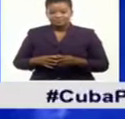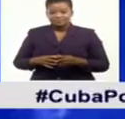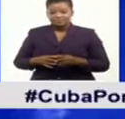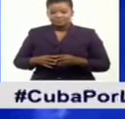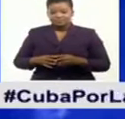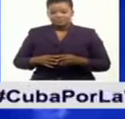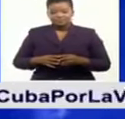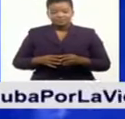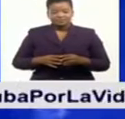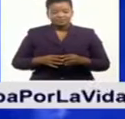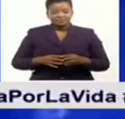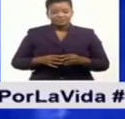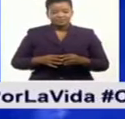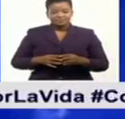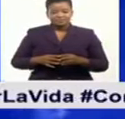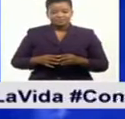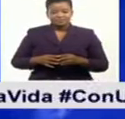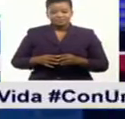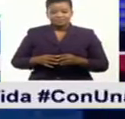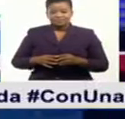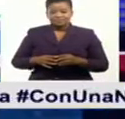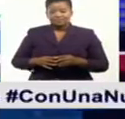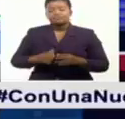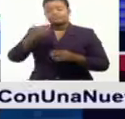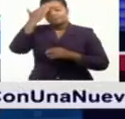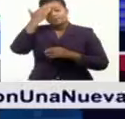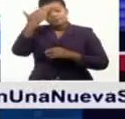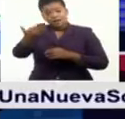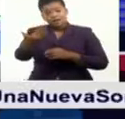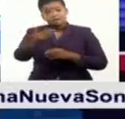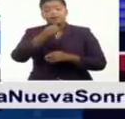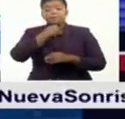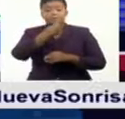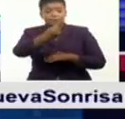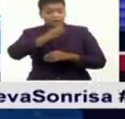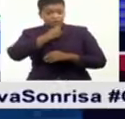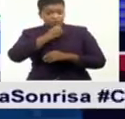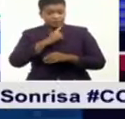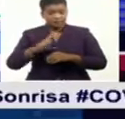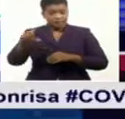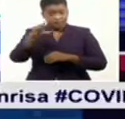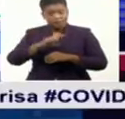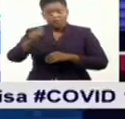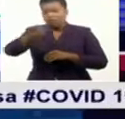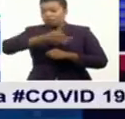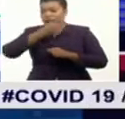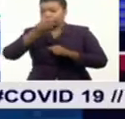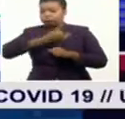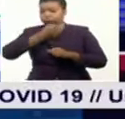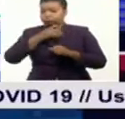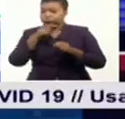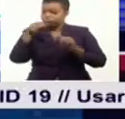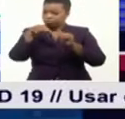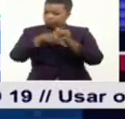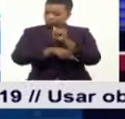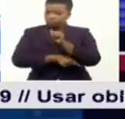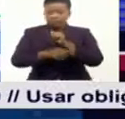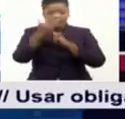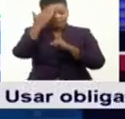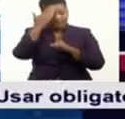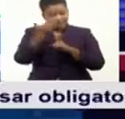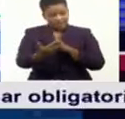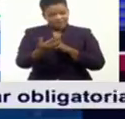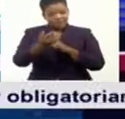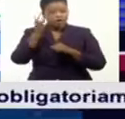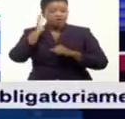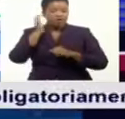Muchísimas gracias, Alex López Almaguer, nuestro corresponsal por allá por la provincia de Camagüey, por este contacto para esta